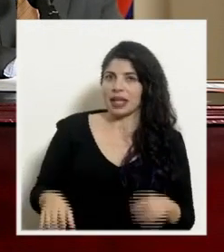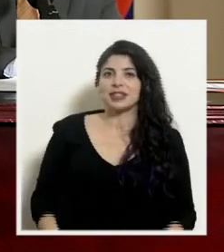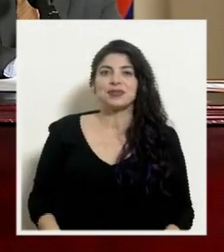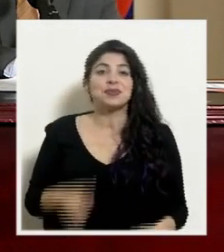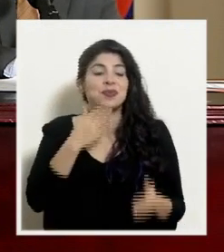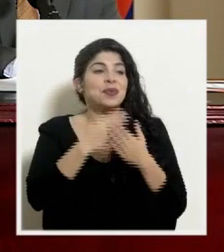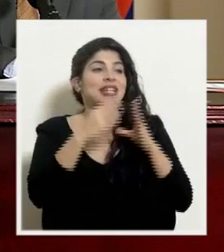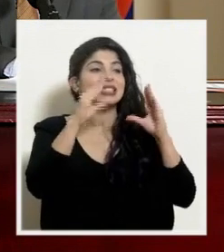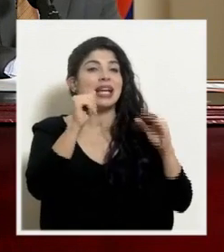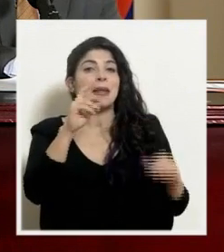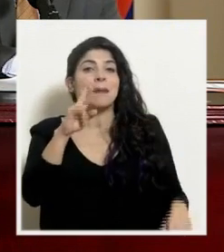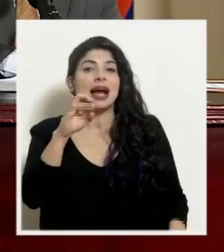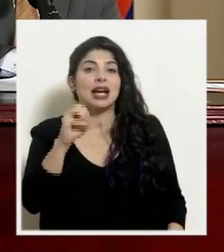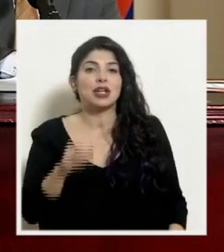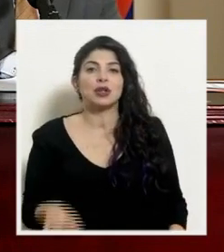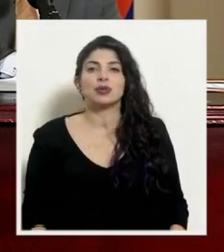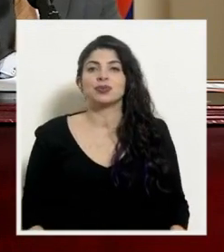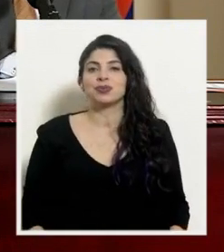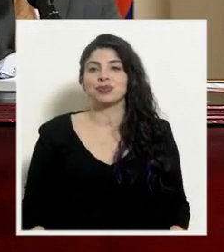Buenas tardes, Mario.